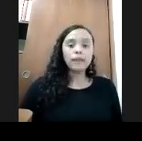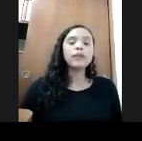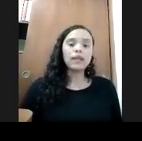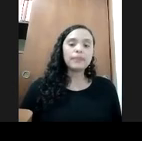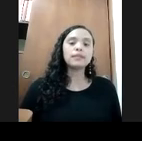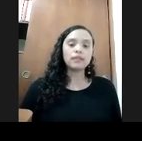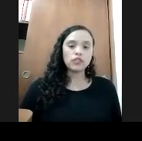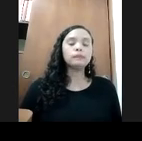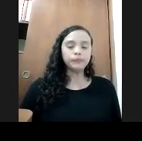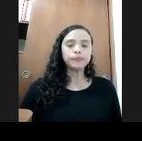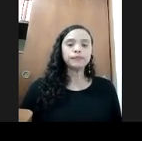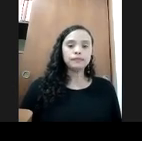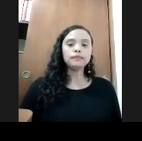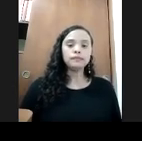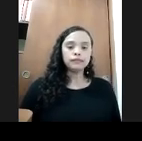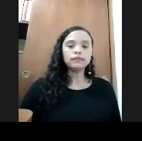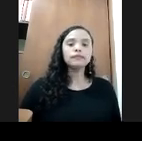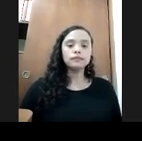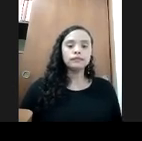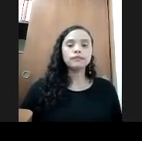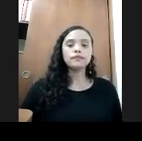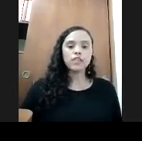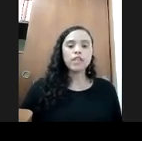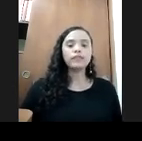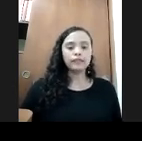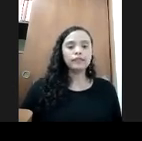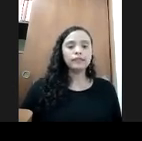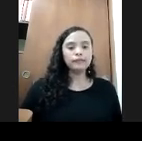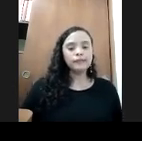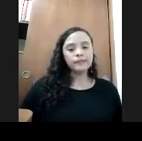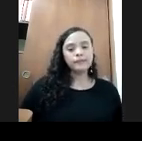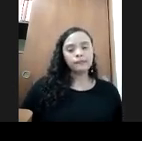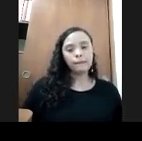presentación disponible ya la está disponible presentación. en la plataforma ISU. Sí.